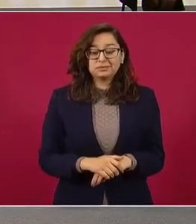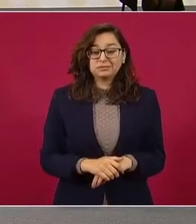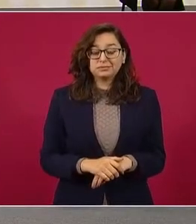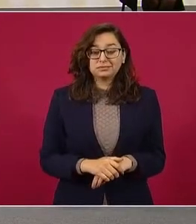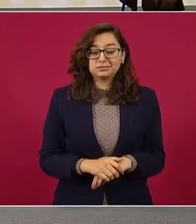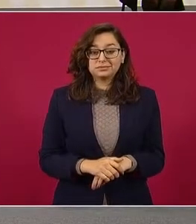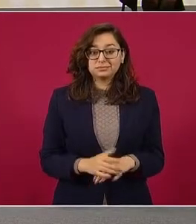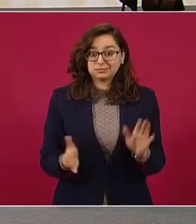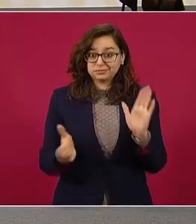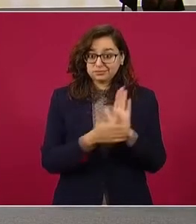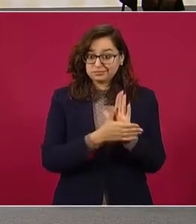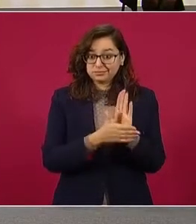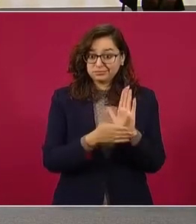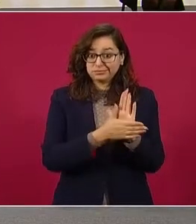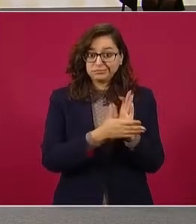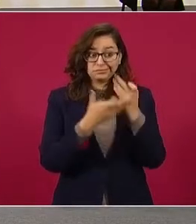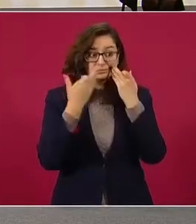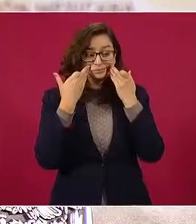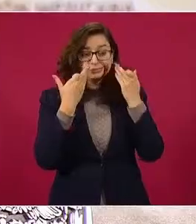pruebas,